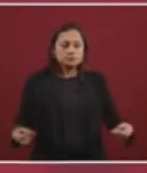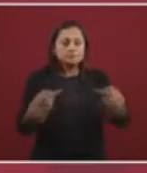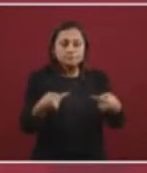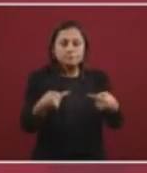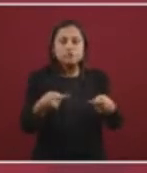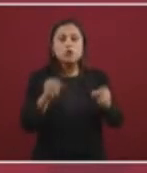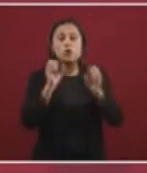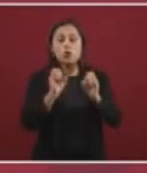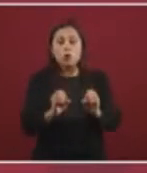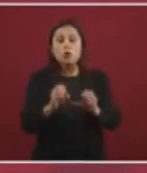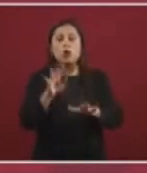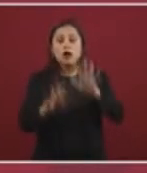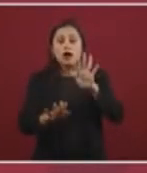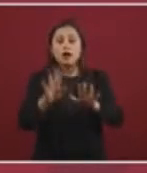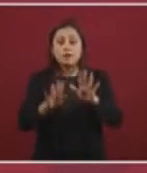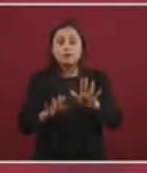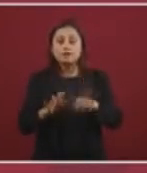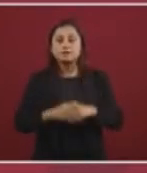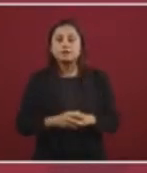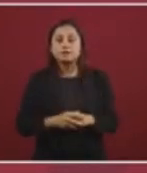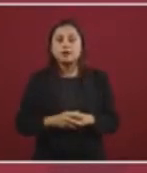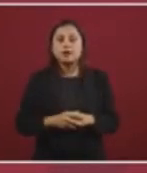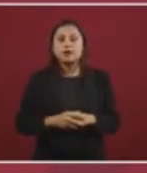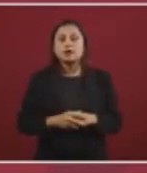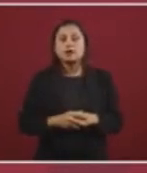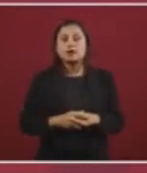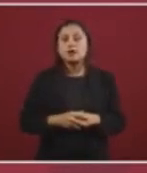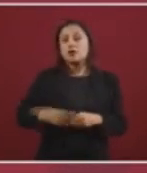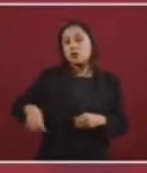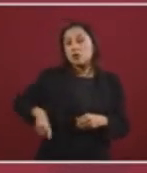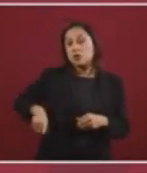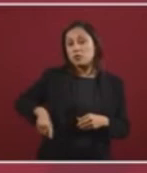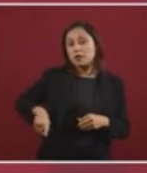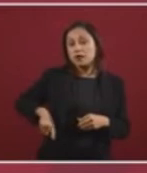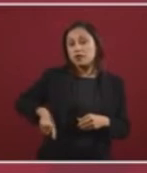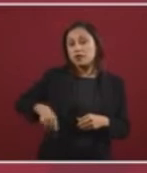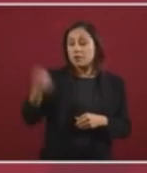silenciaba lo que al régimen le convenía,